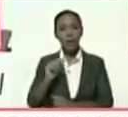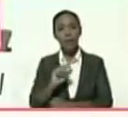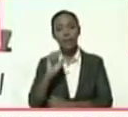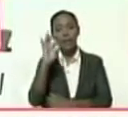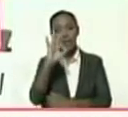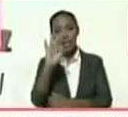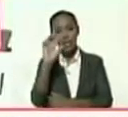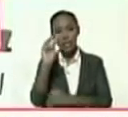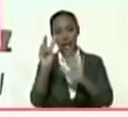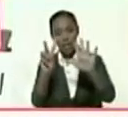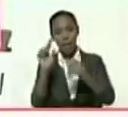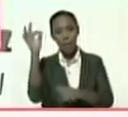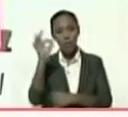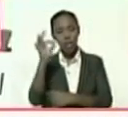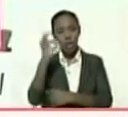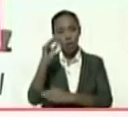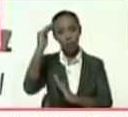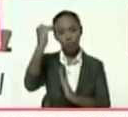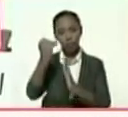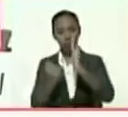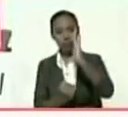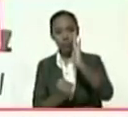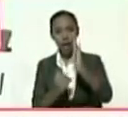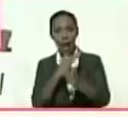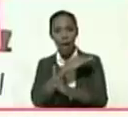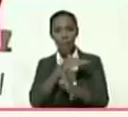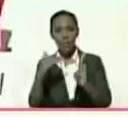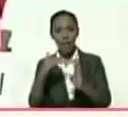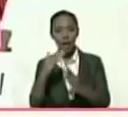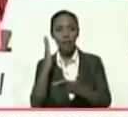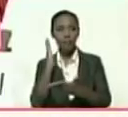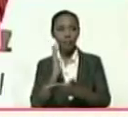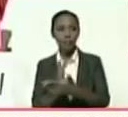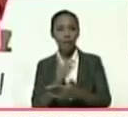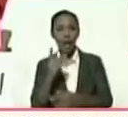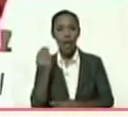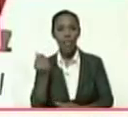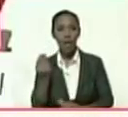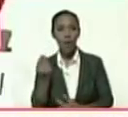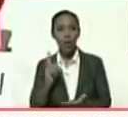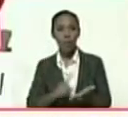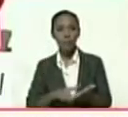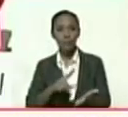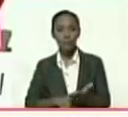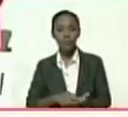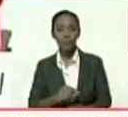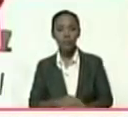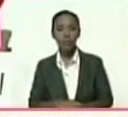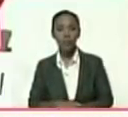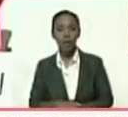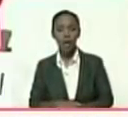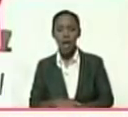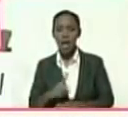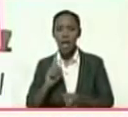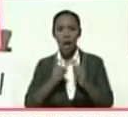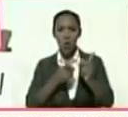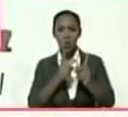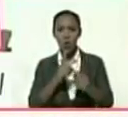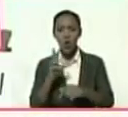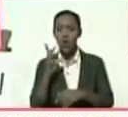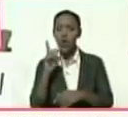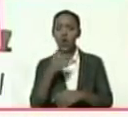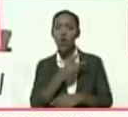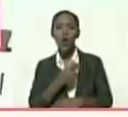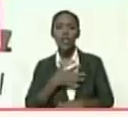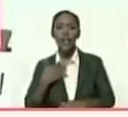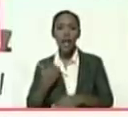327%, redujo a la mitad la deuda. Eso no se lo perdonan. Y no le perdonan que sea indio. No le perdonan